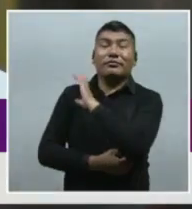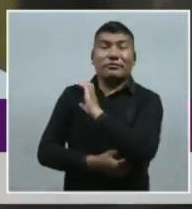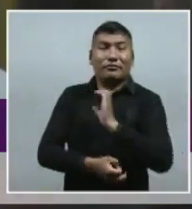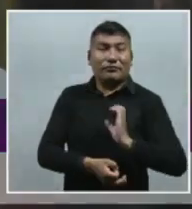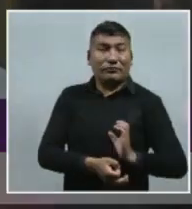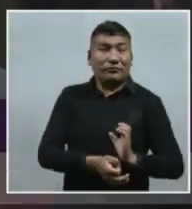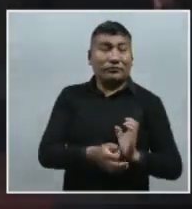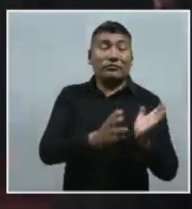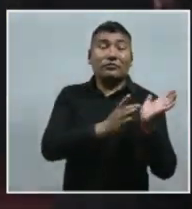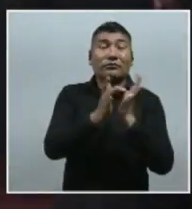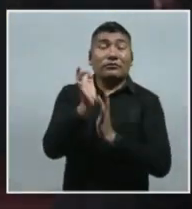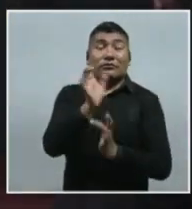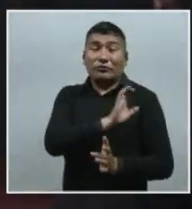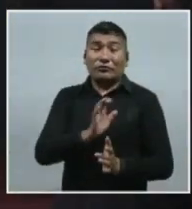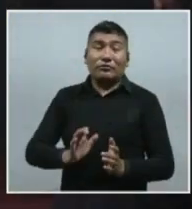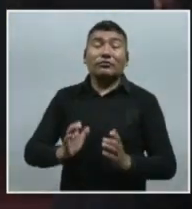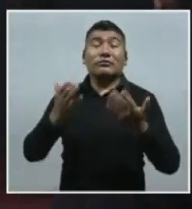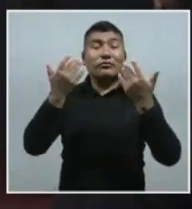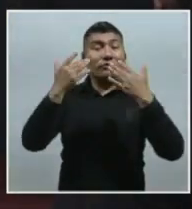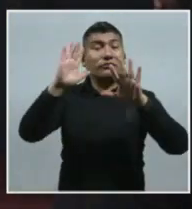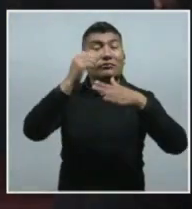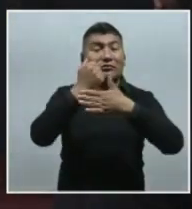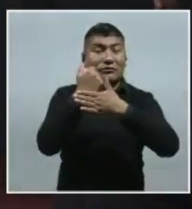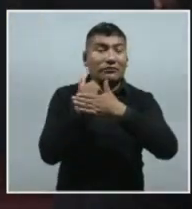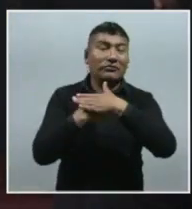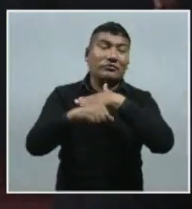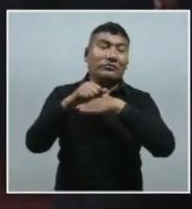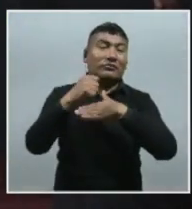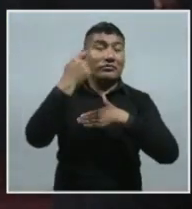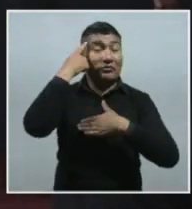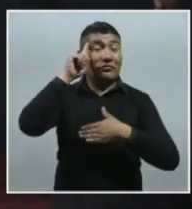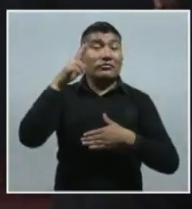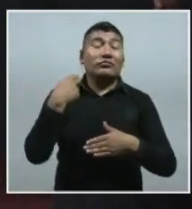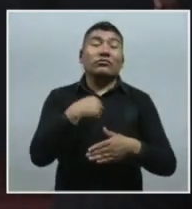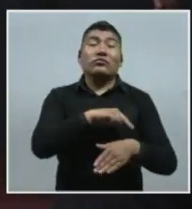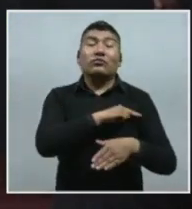para que nosotros renaciéramos